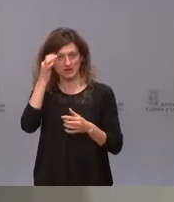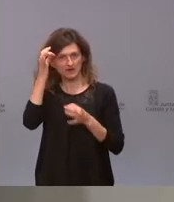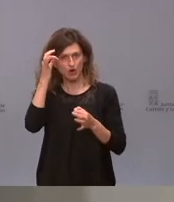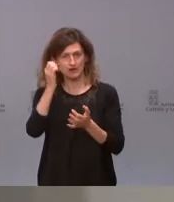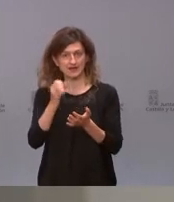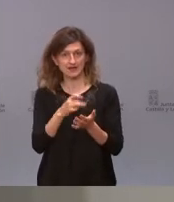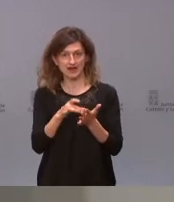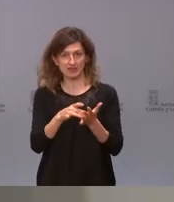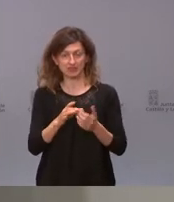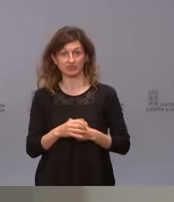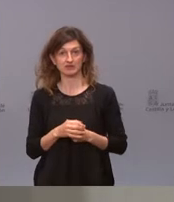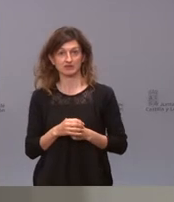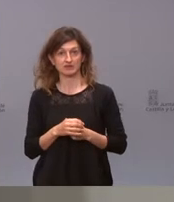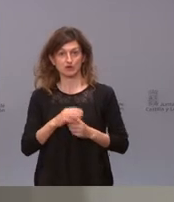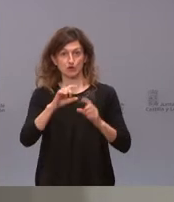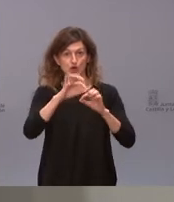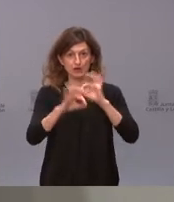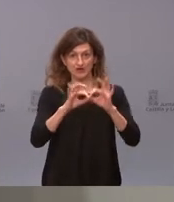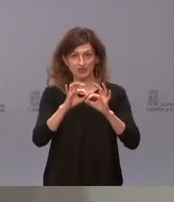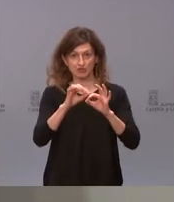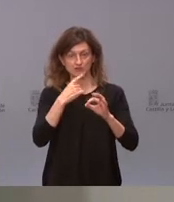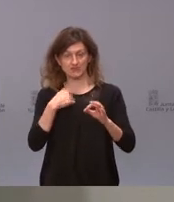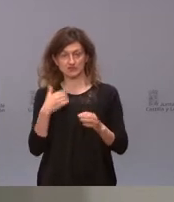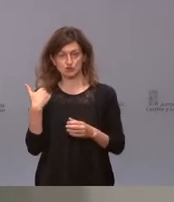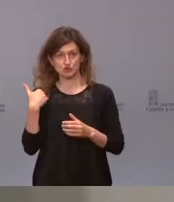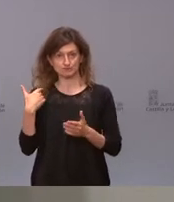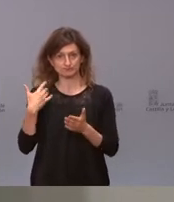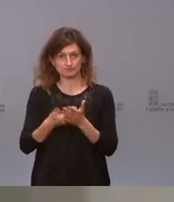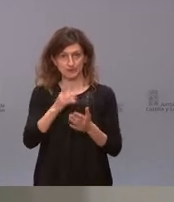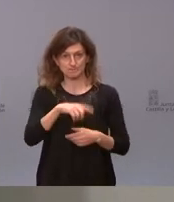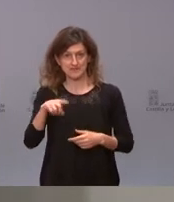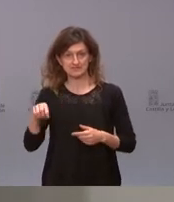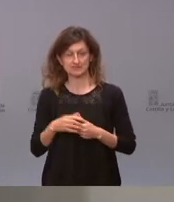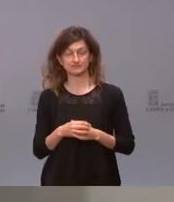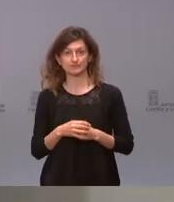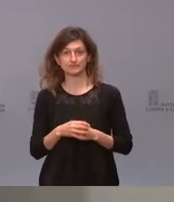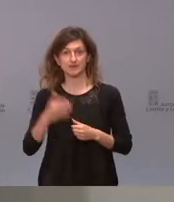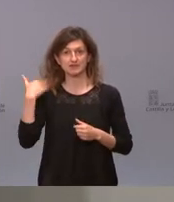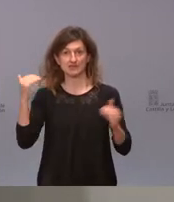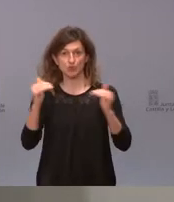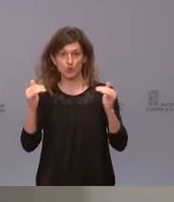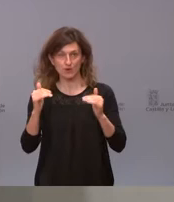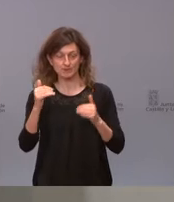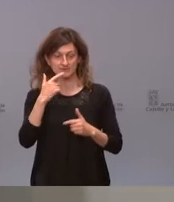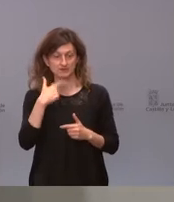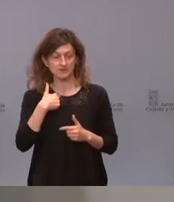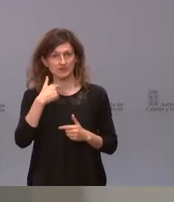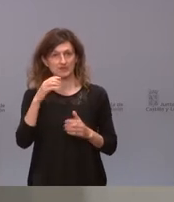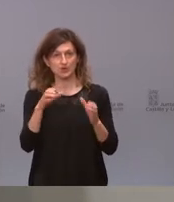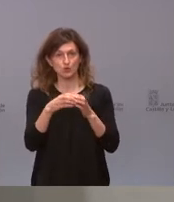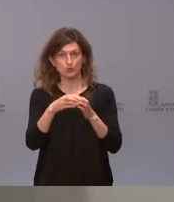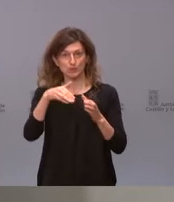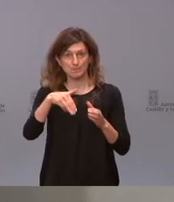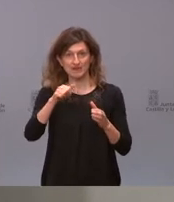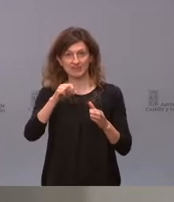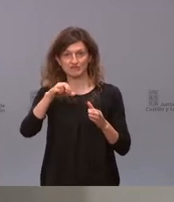diferentes organismos han venido haciendo en nuestros últimos en estos últimos meses el pasado jueves la distinción del grupo médico